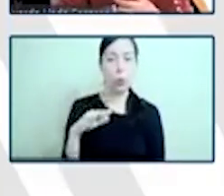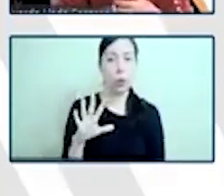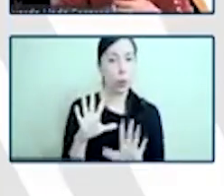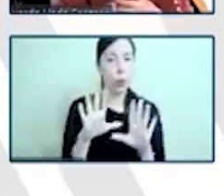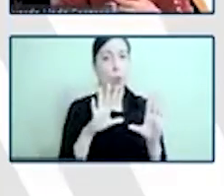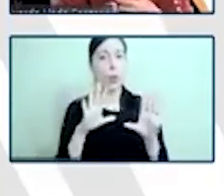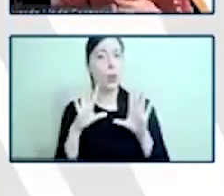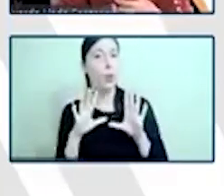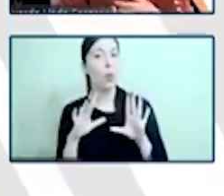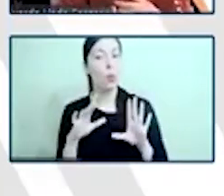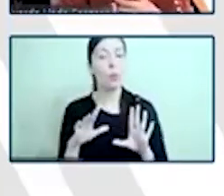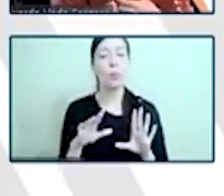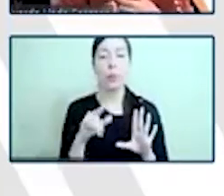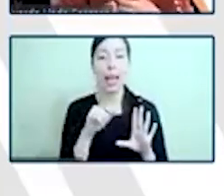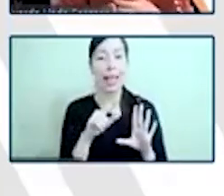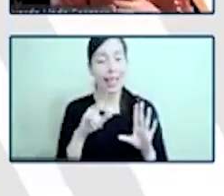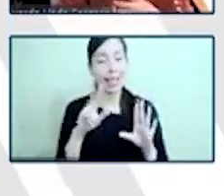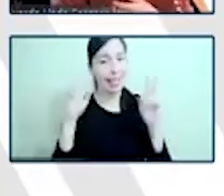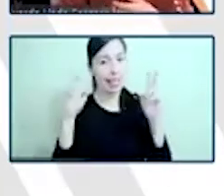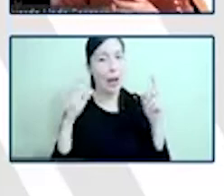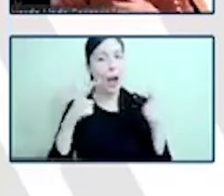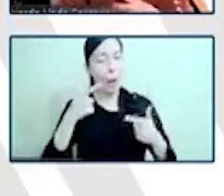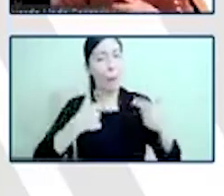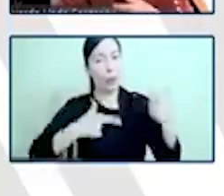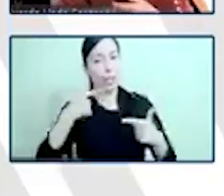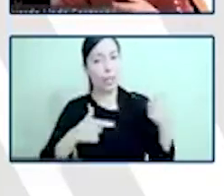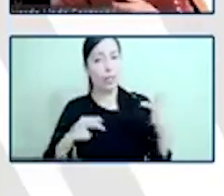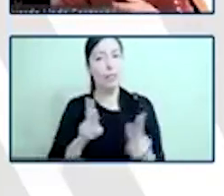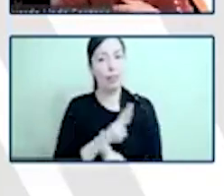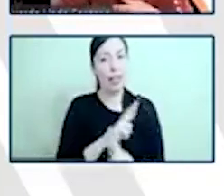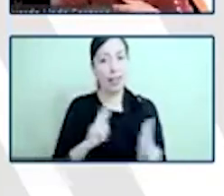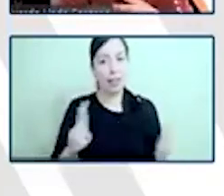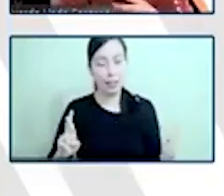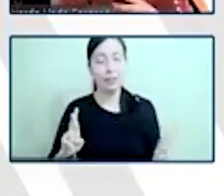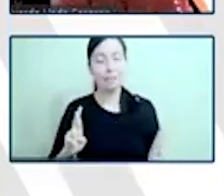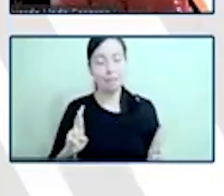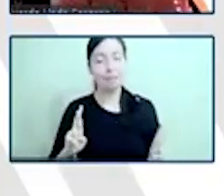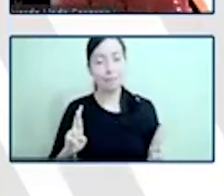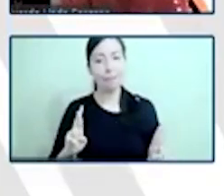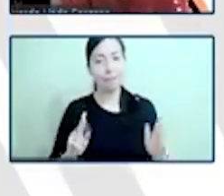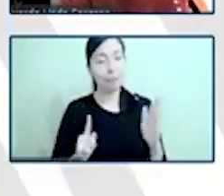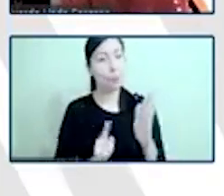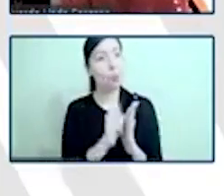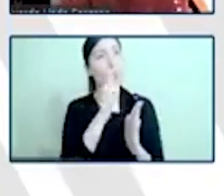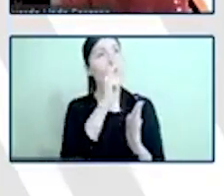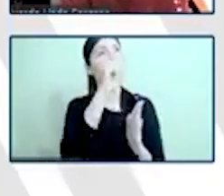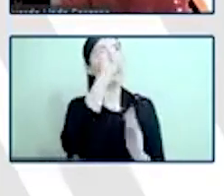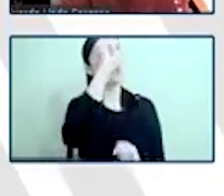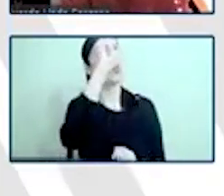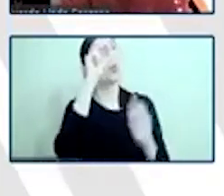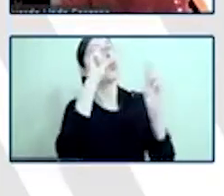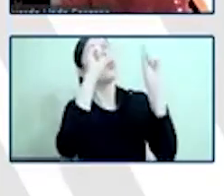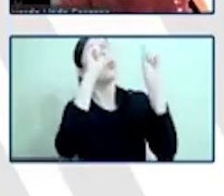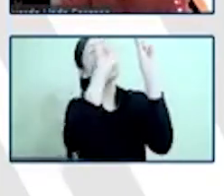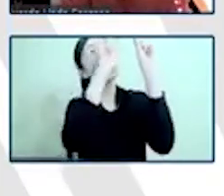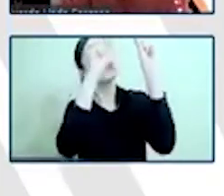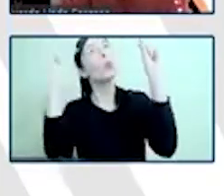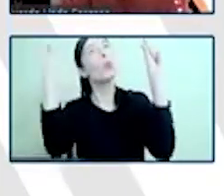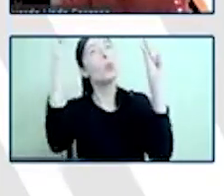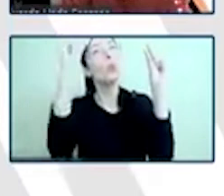gran carga política respecto a su lanzamiento. Así que démosle la